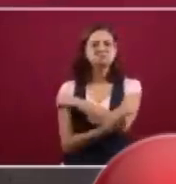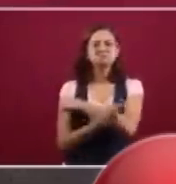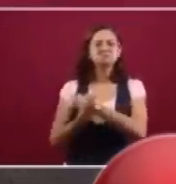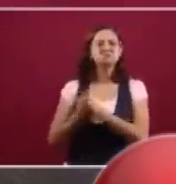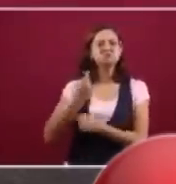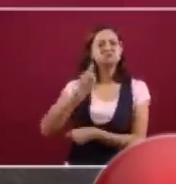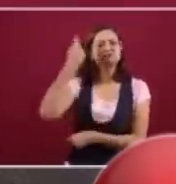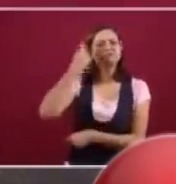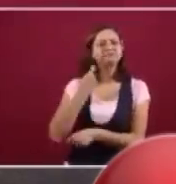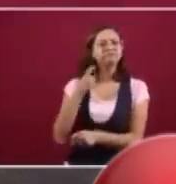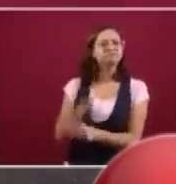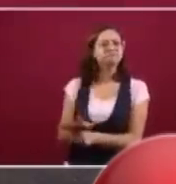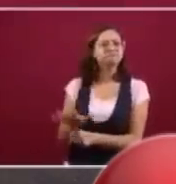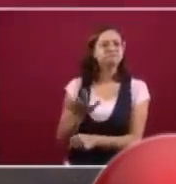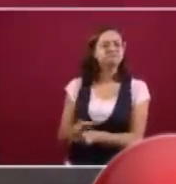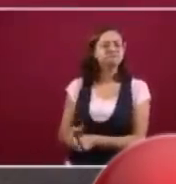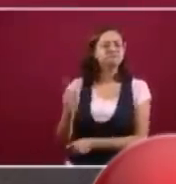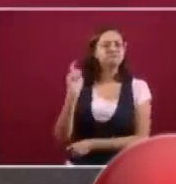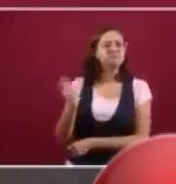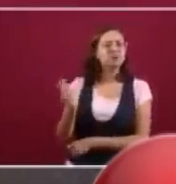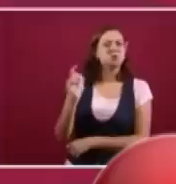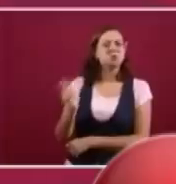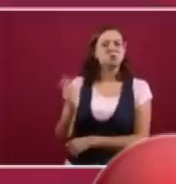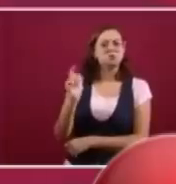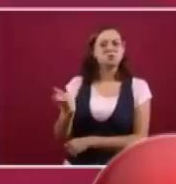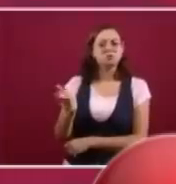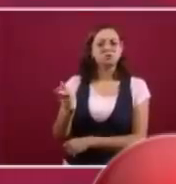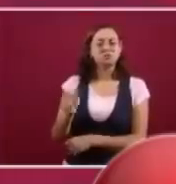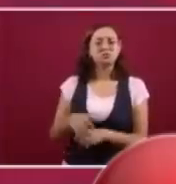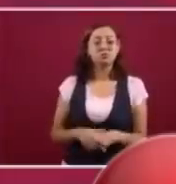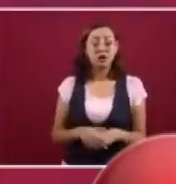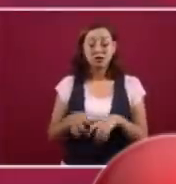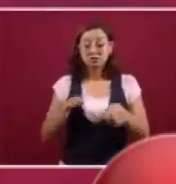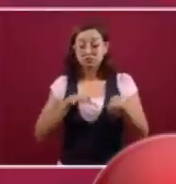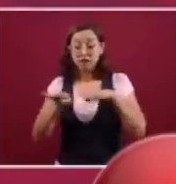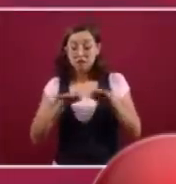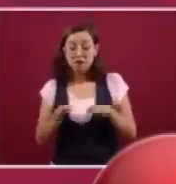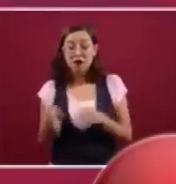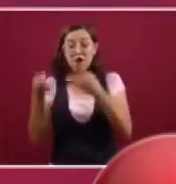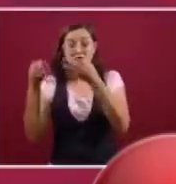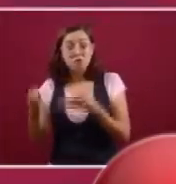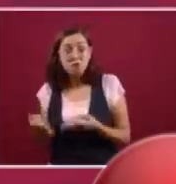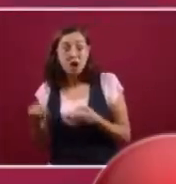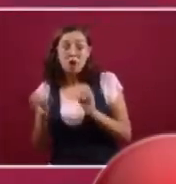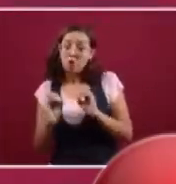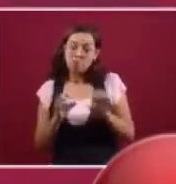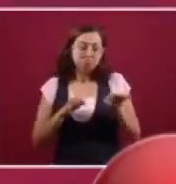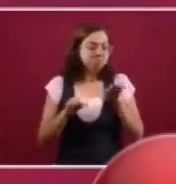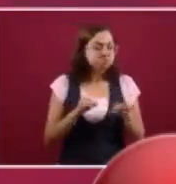suficiente, se haya elaborado una empresa o no.